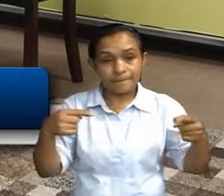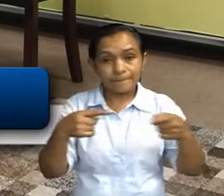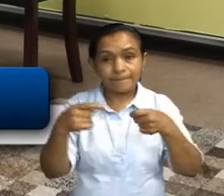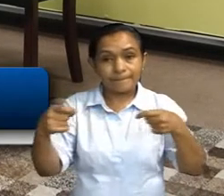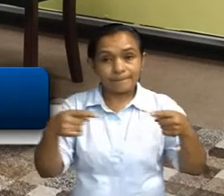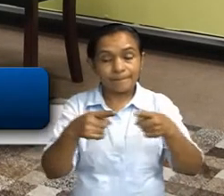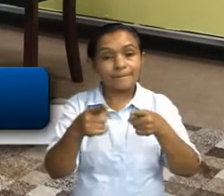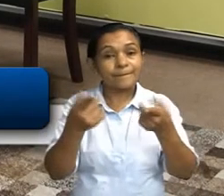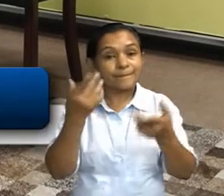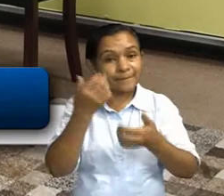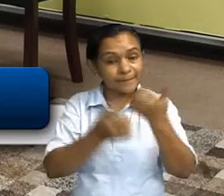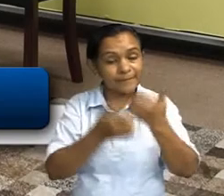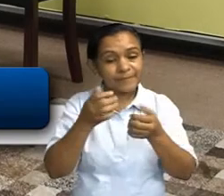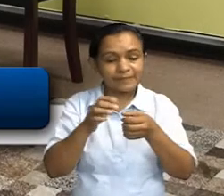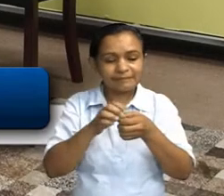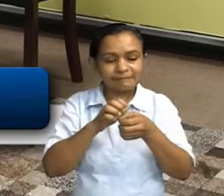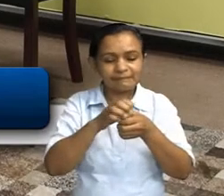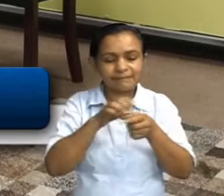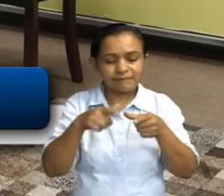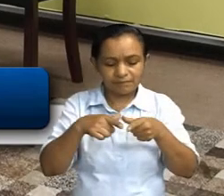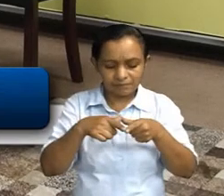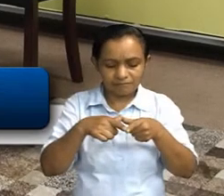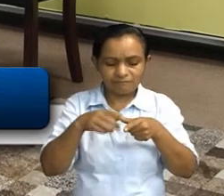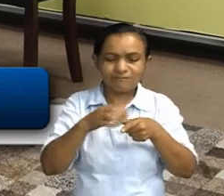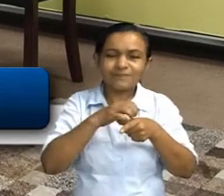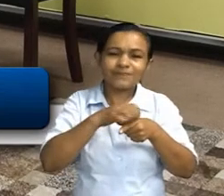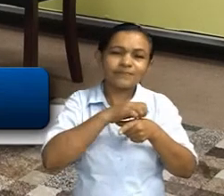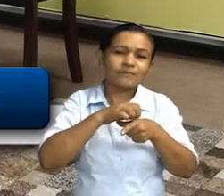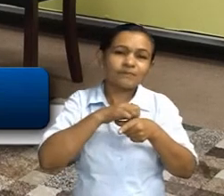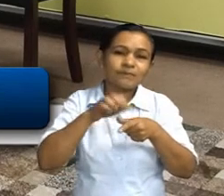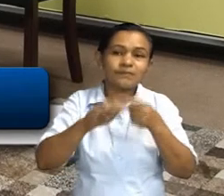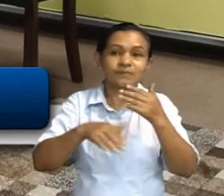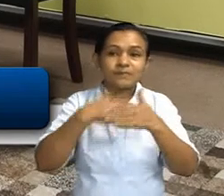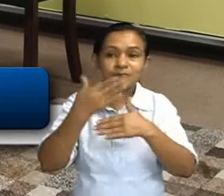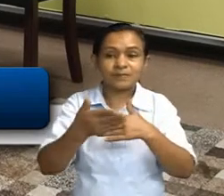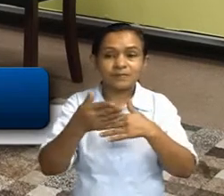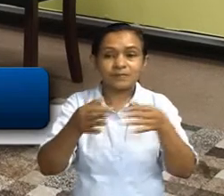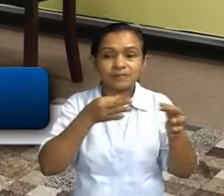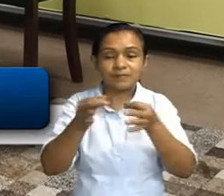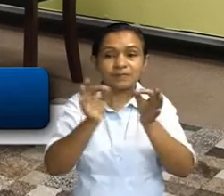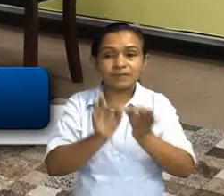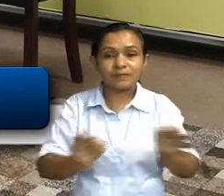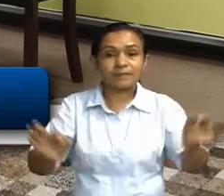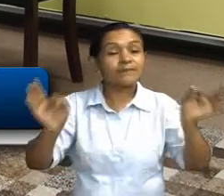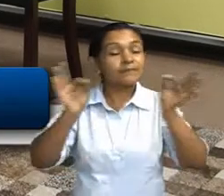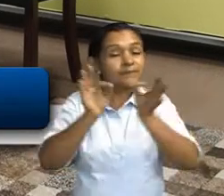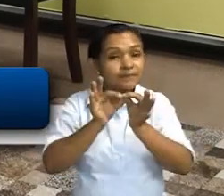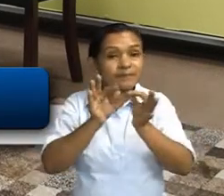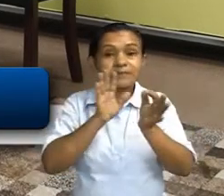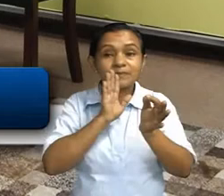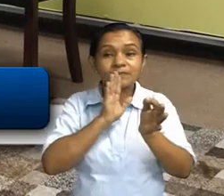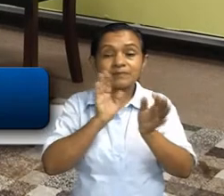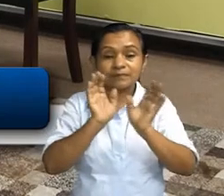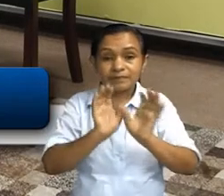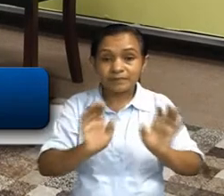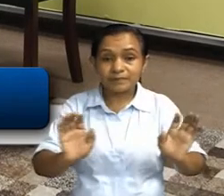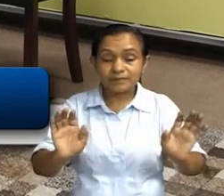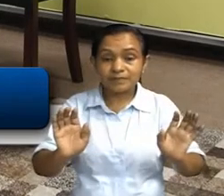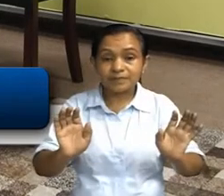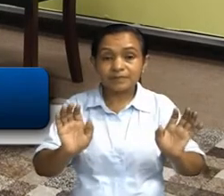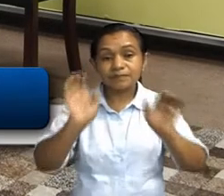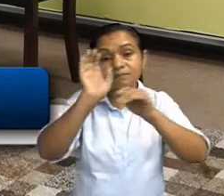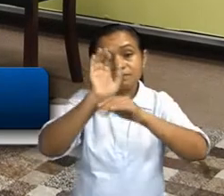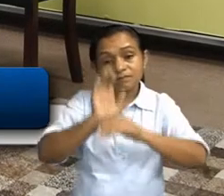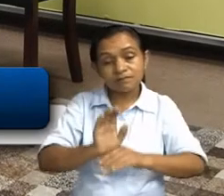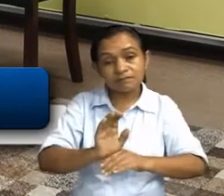son causa de vulvovaginitis. Otra de las causas de vulvovaginitis que no le hemos tocado, es importante hablar, que los niños tienen la costumbre,